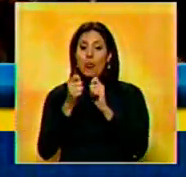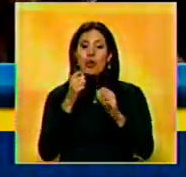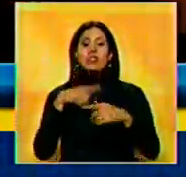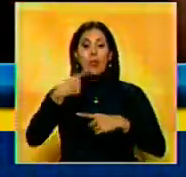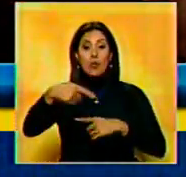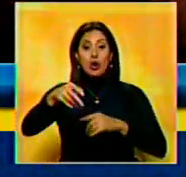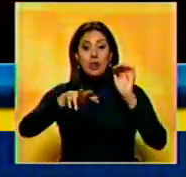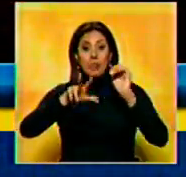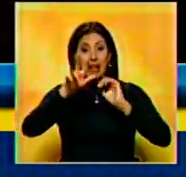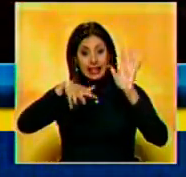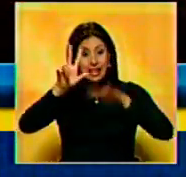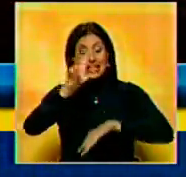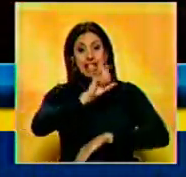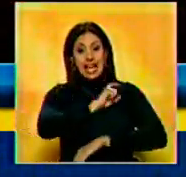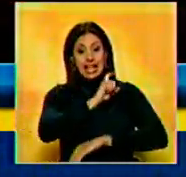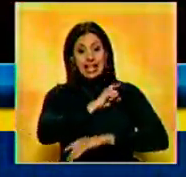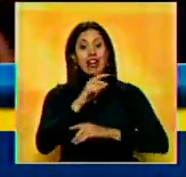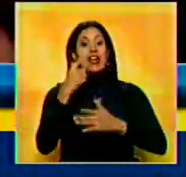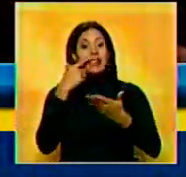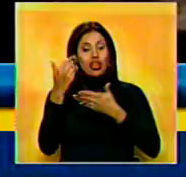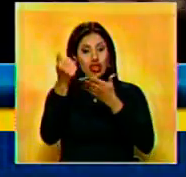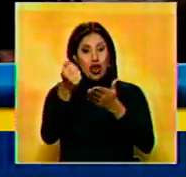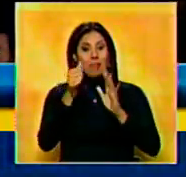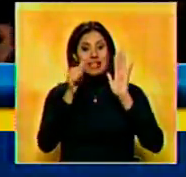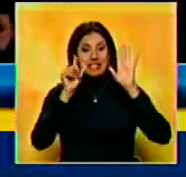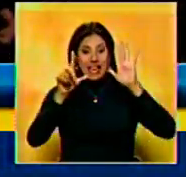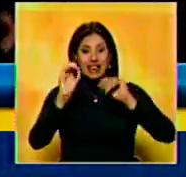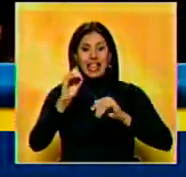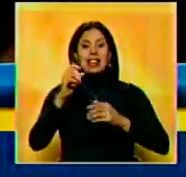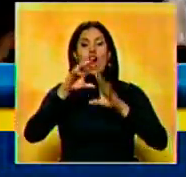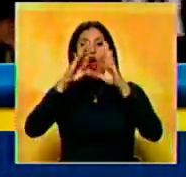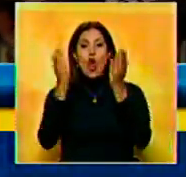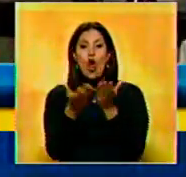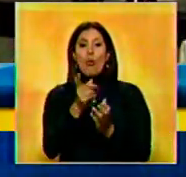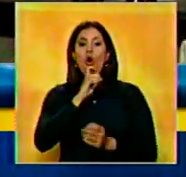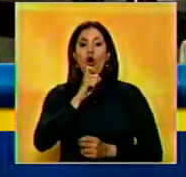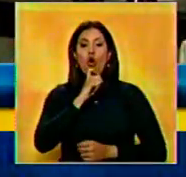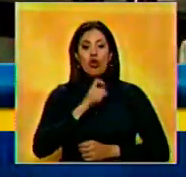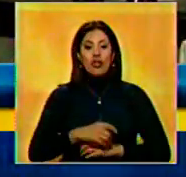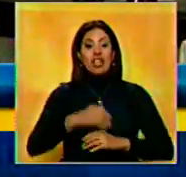próximo 13 de enero para lo que será la entrega número 70 de los Globos de Oro.